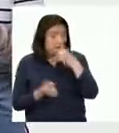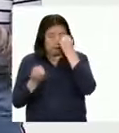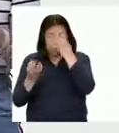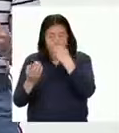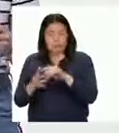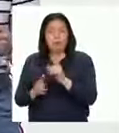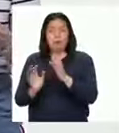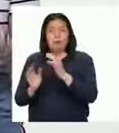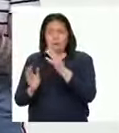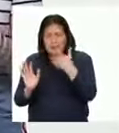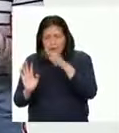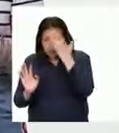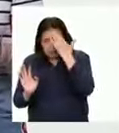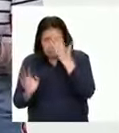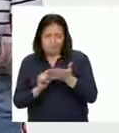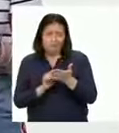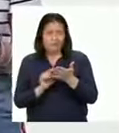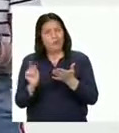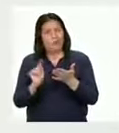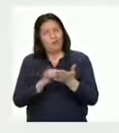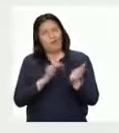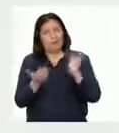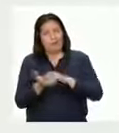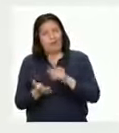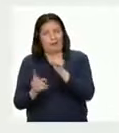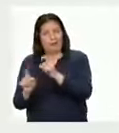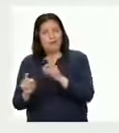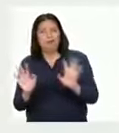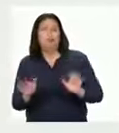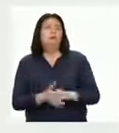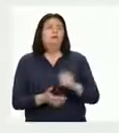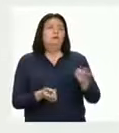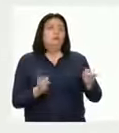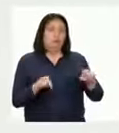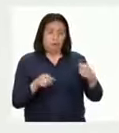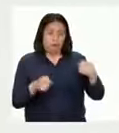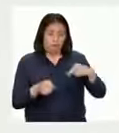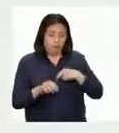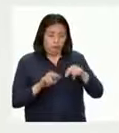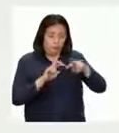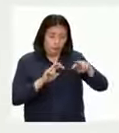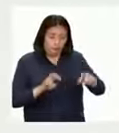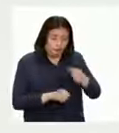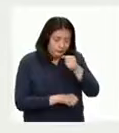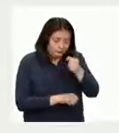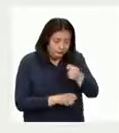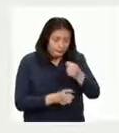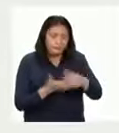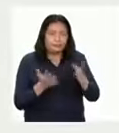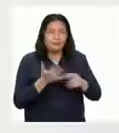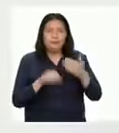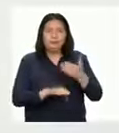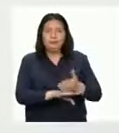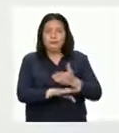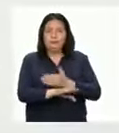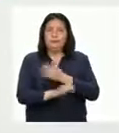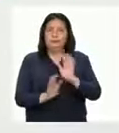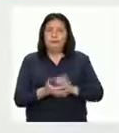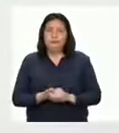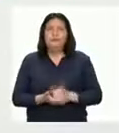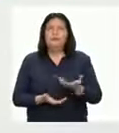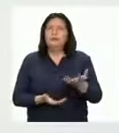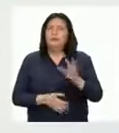información, omitamos las preguntas que no nos sirvan. En el proceso de nuestra investigación, hoy hemos avanzado con